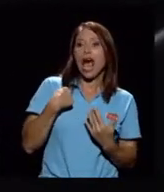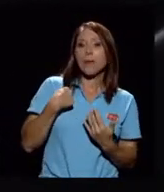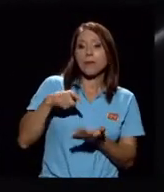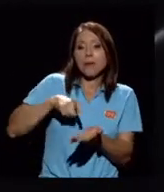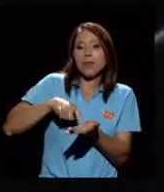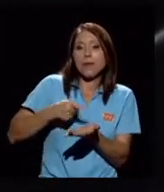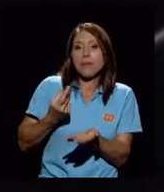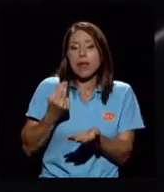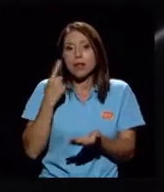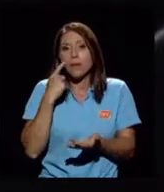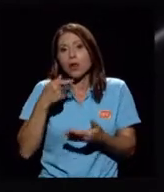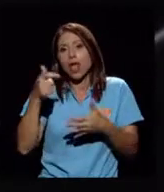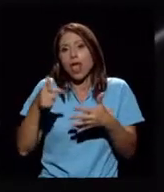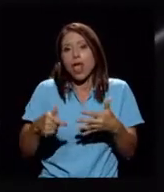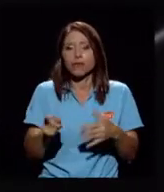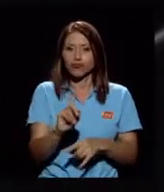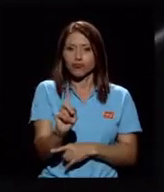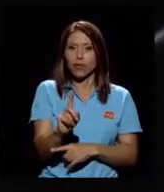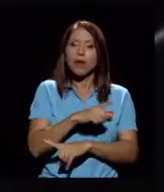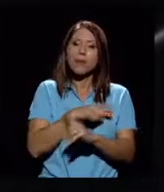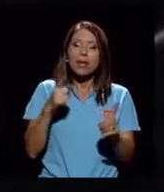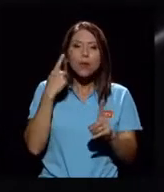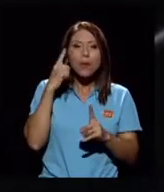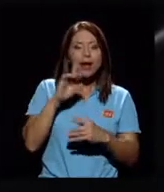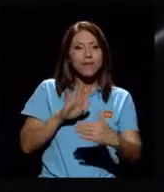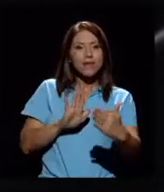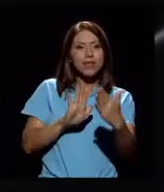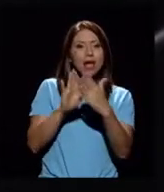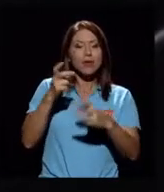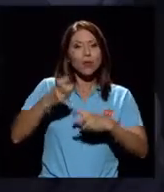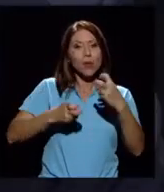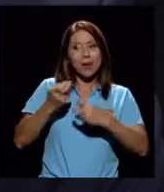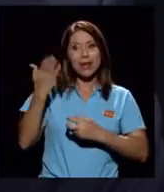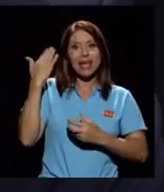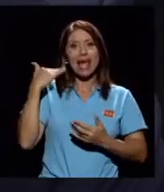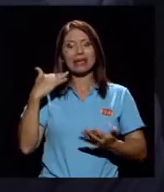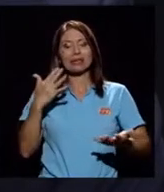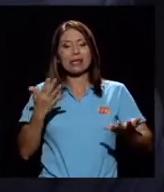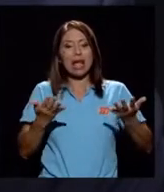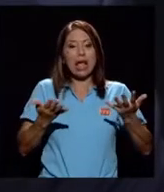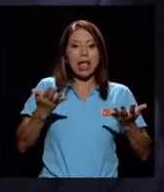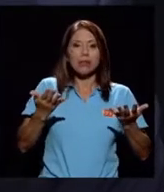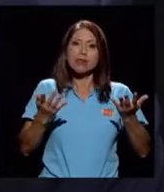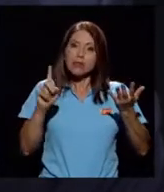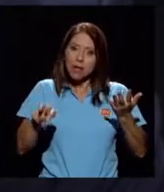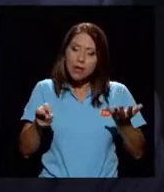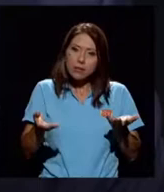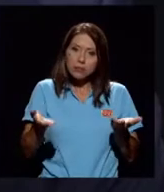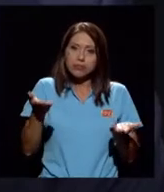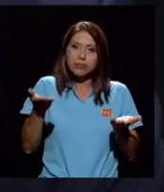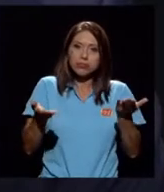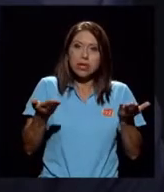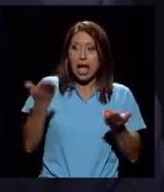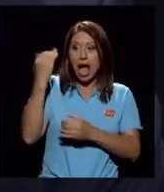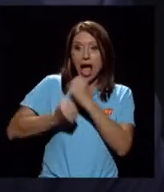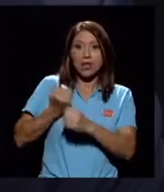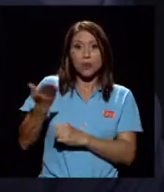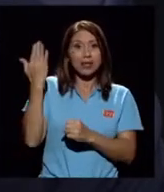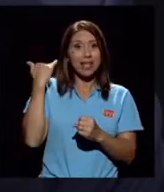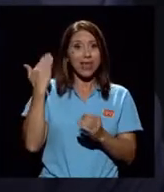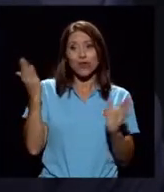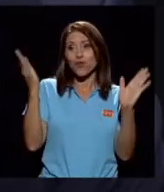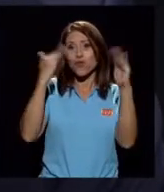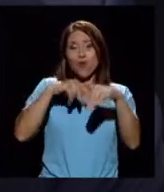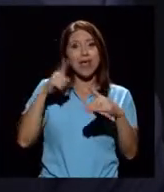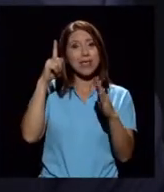no es baile pero sí para enfrentar un problema de desequilibrio que estábamos teniendo porque ya el año pasado no tuvimos mil millones de dólares de